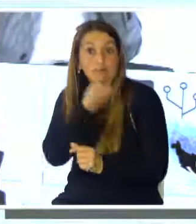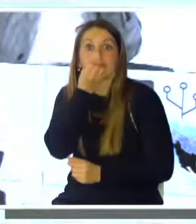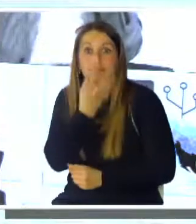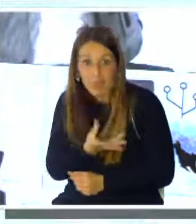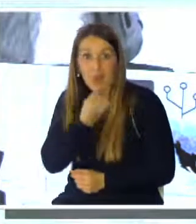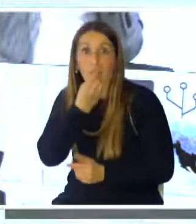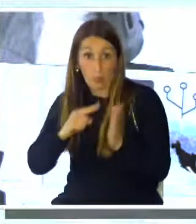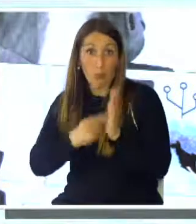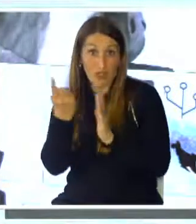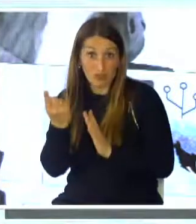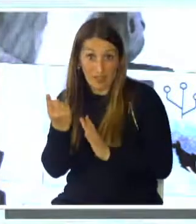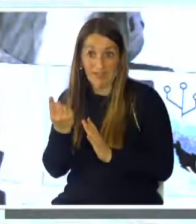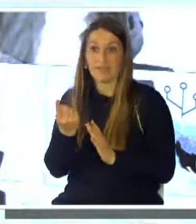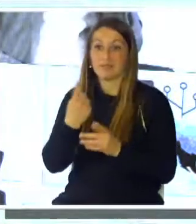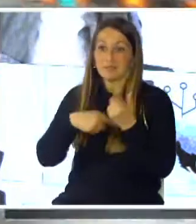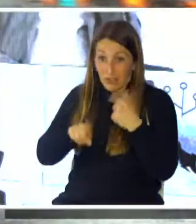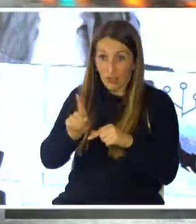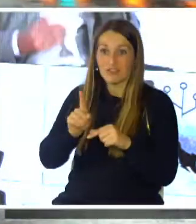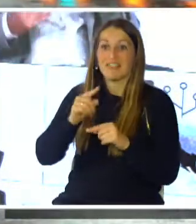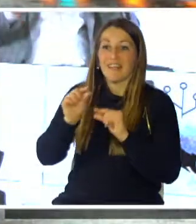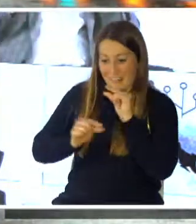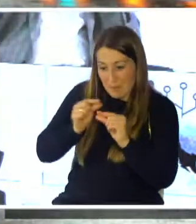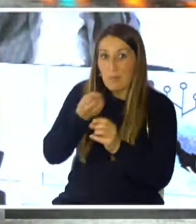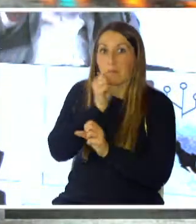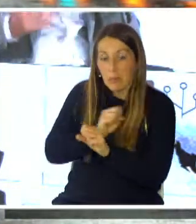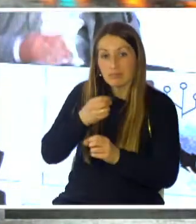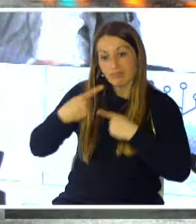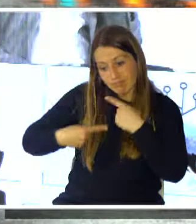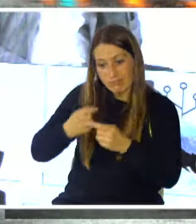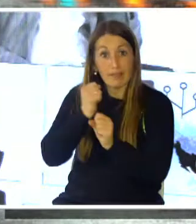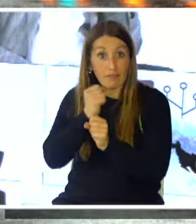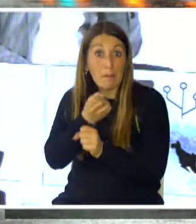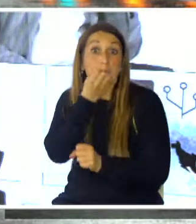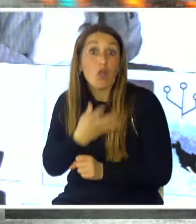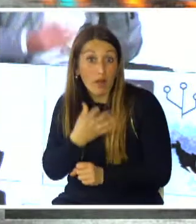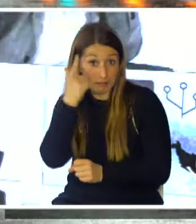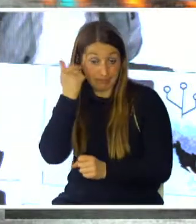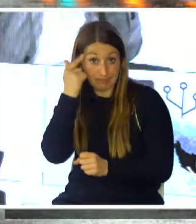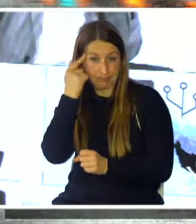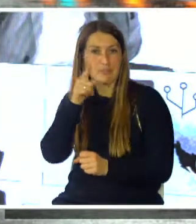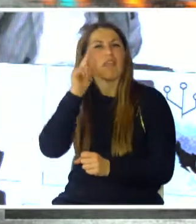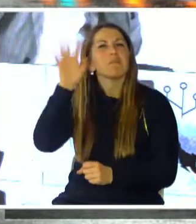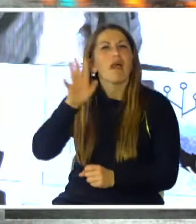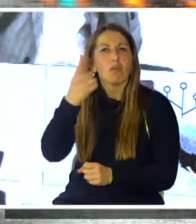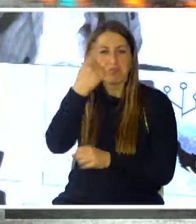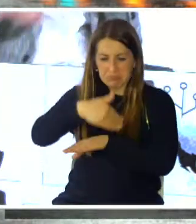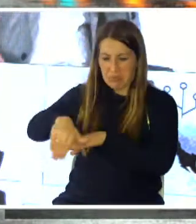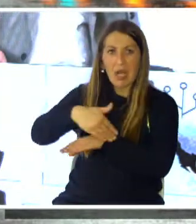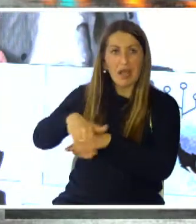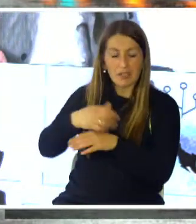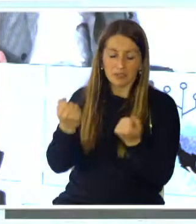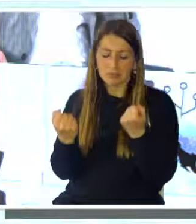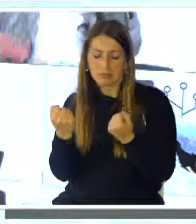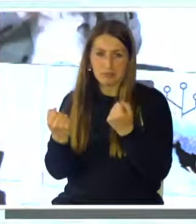pero que podemos todavía seguir trabajando y mejorar esta experiencia imagínense transitando por una calle